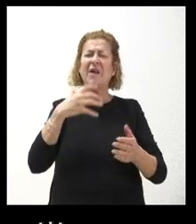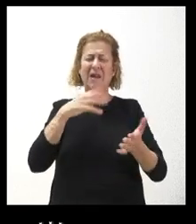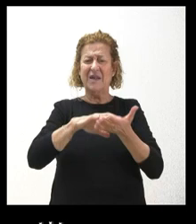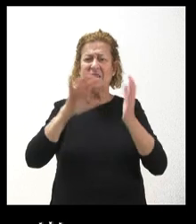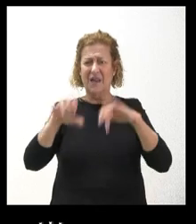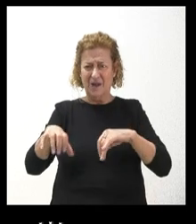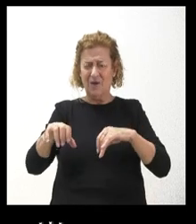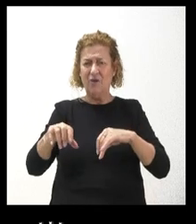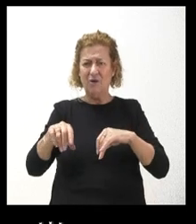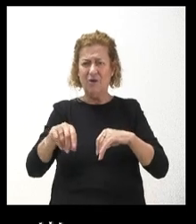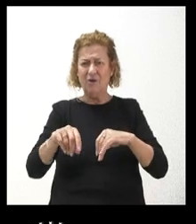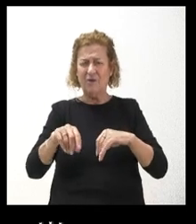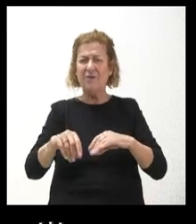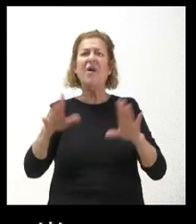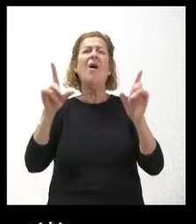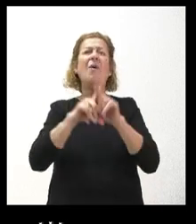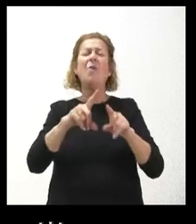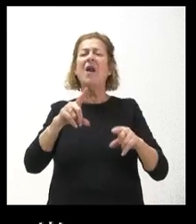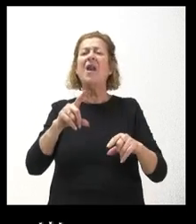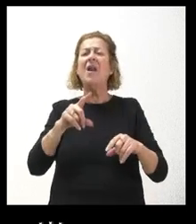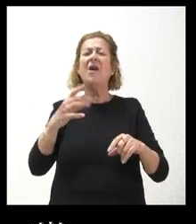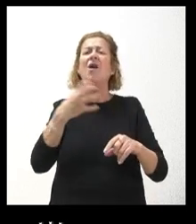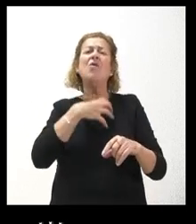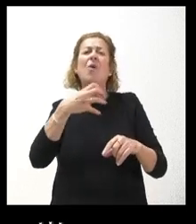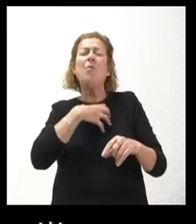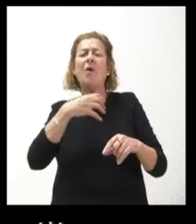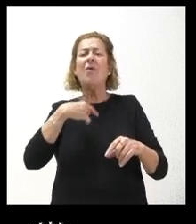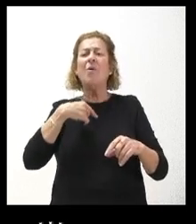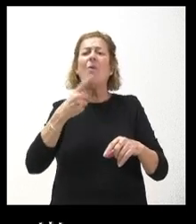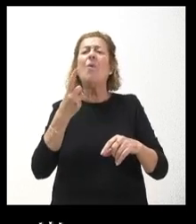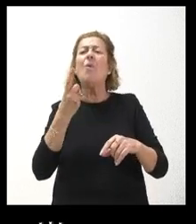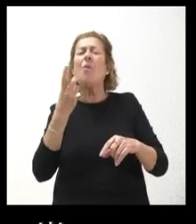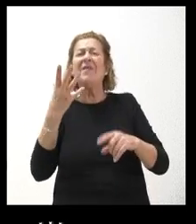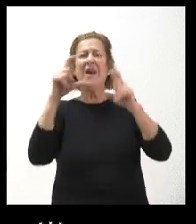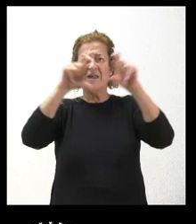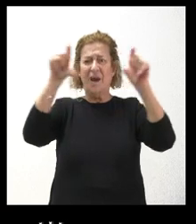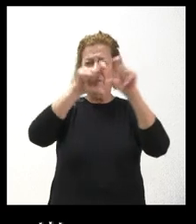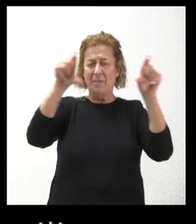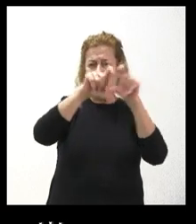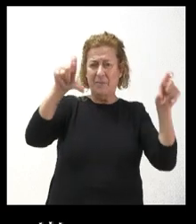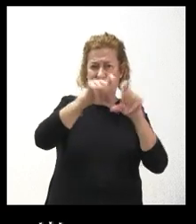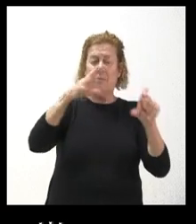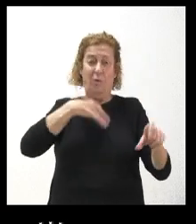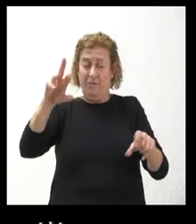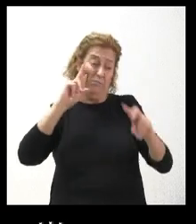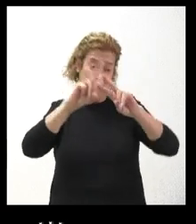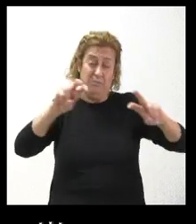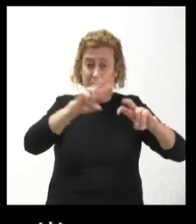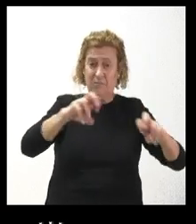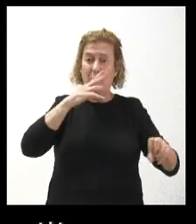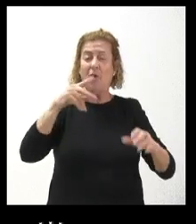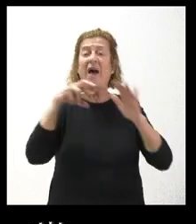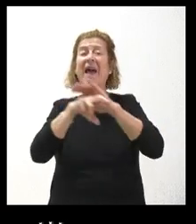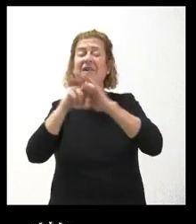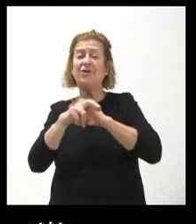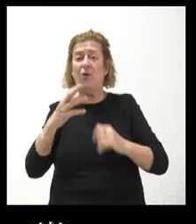atenta contra el anonimato de las empresas podemos saber cifrar las cuantas han venido aquí como bien dice podremos rastrearla Pues en diferentes registros De